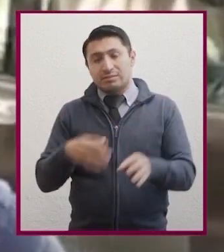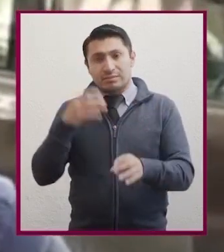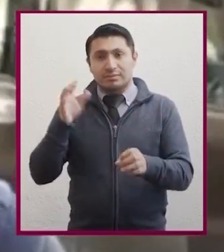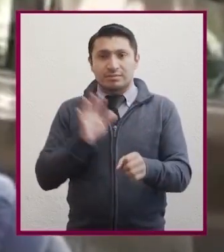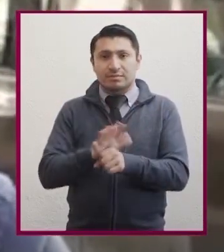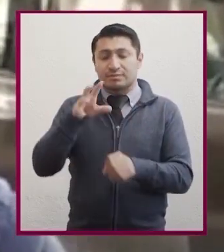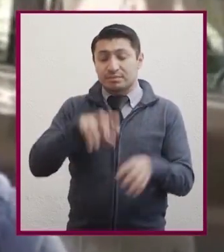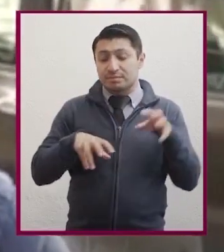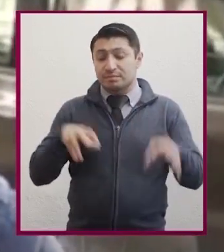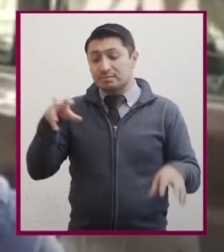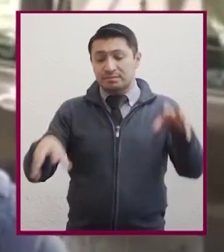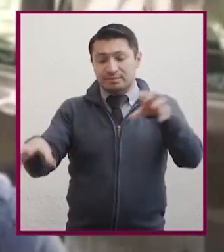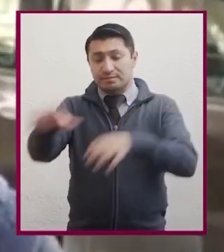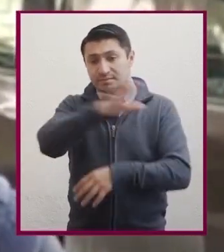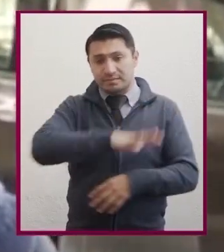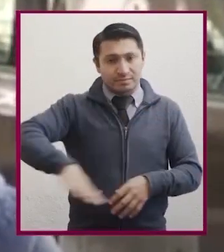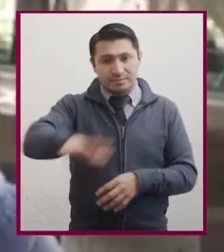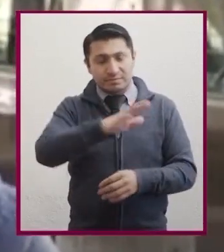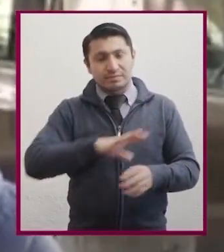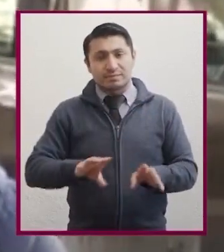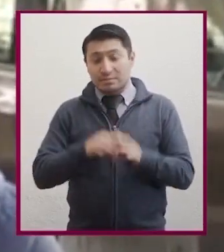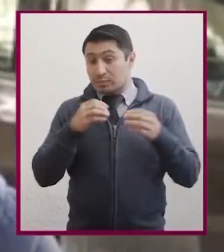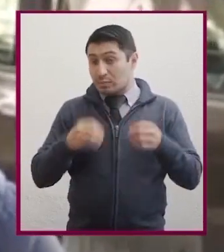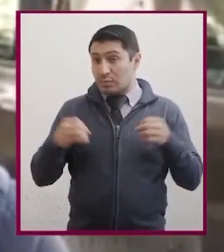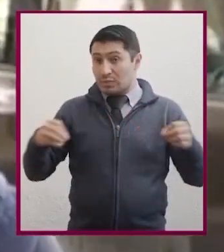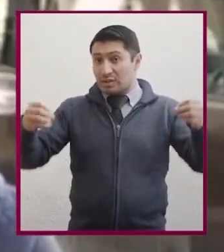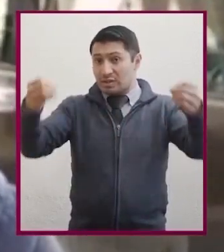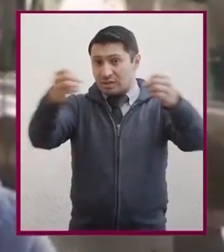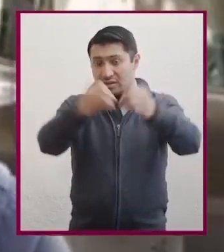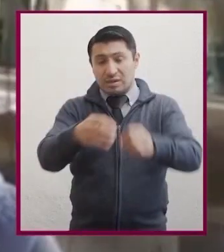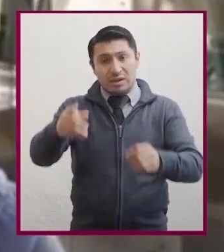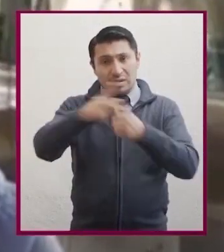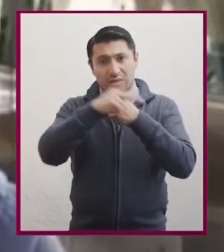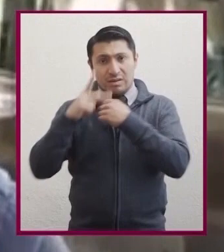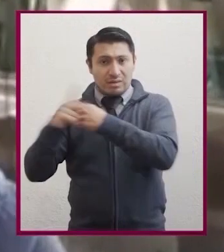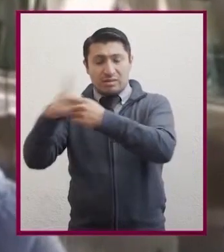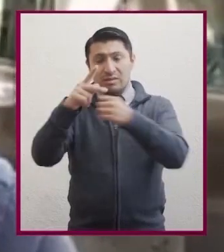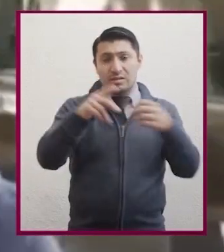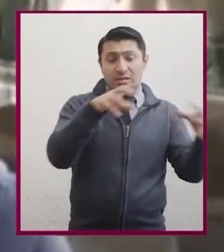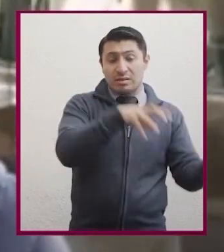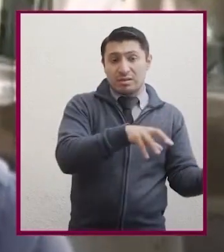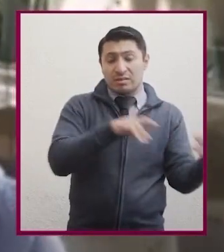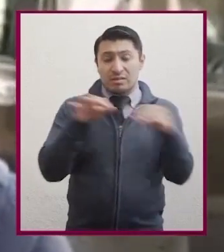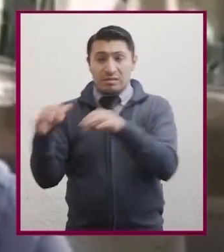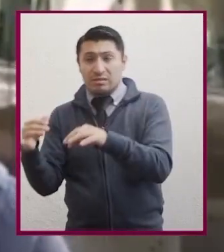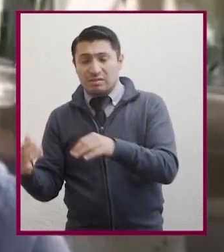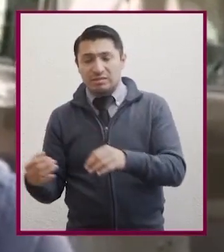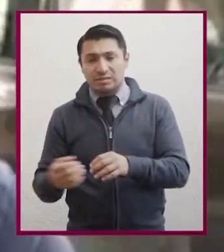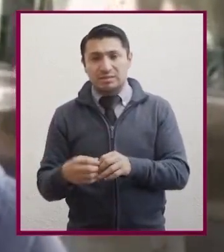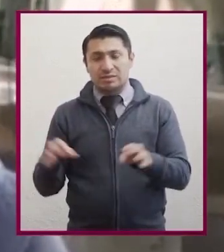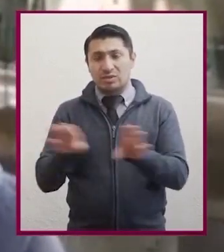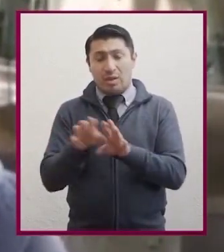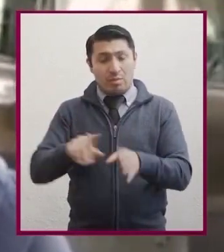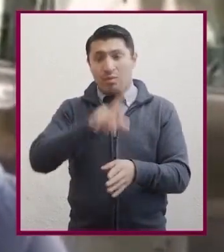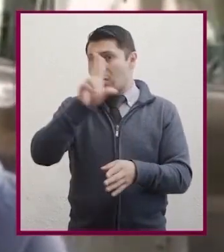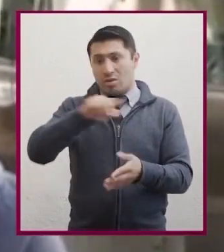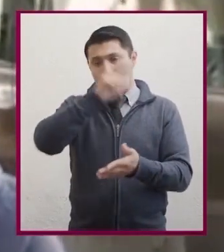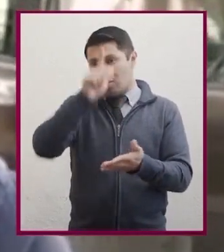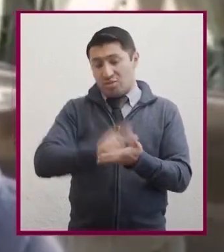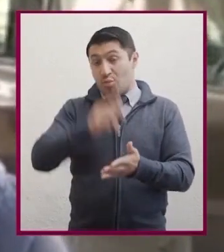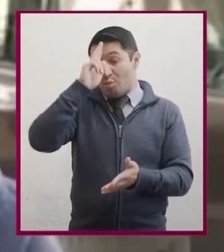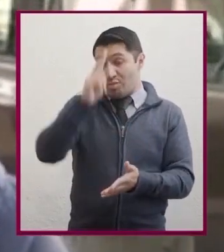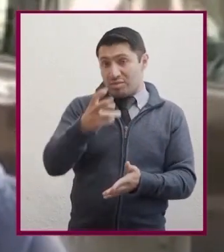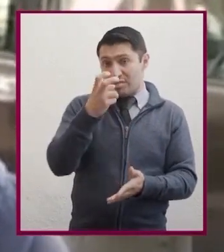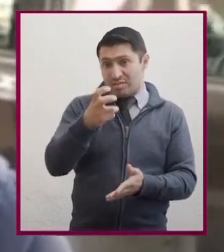los asentamientos en territorios ocupados de un país por otro es una práctica ilegal